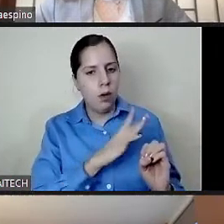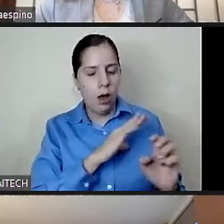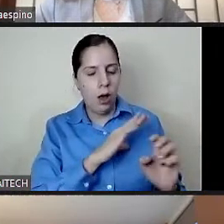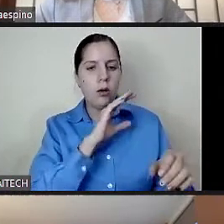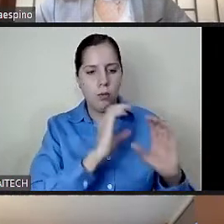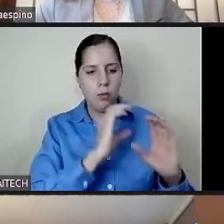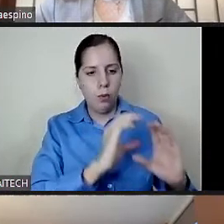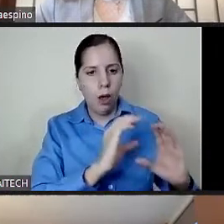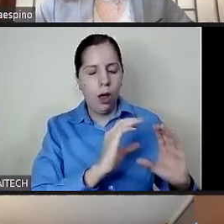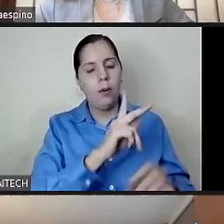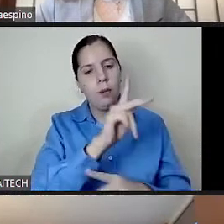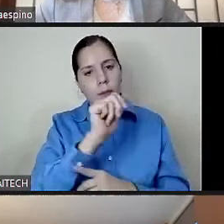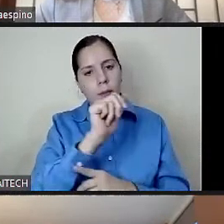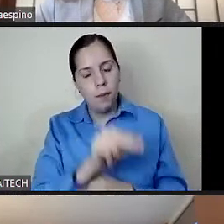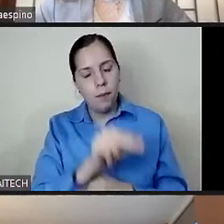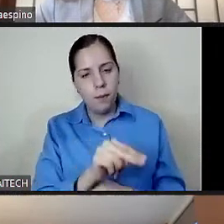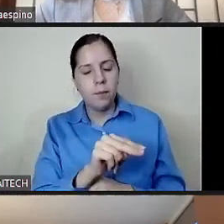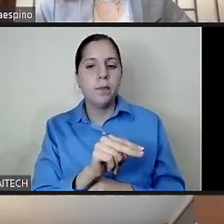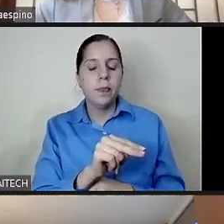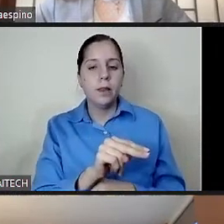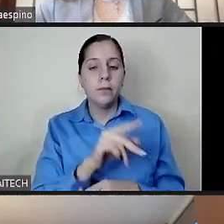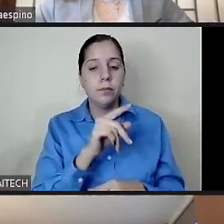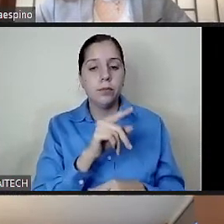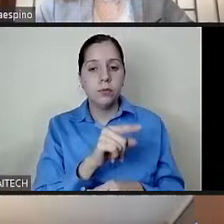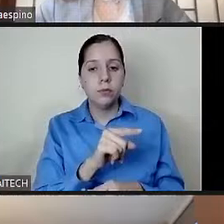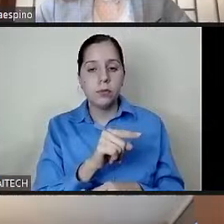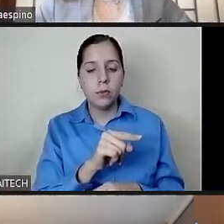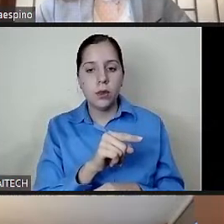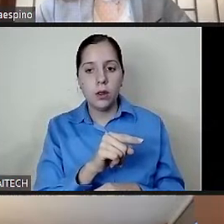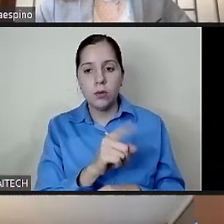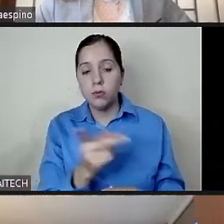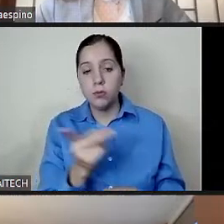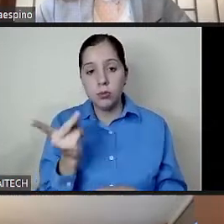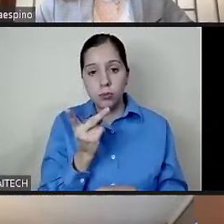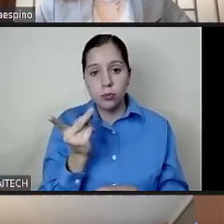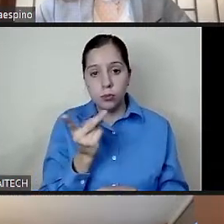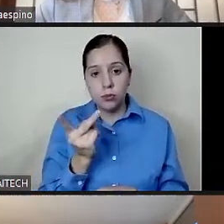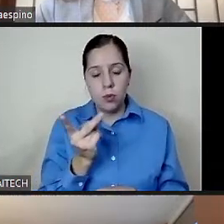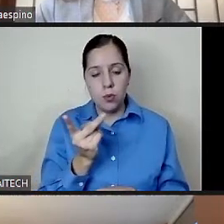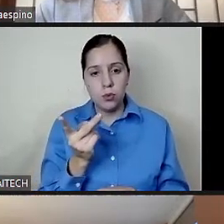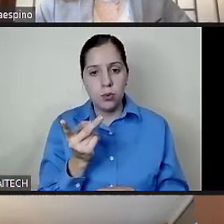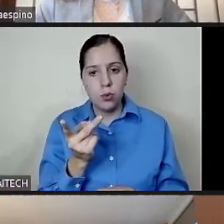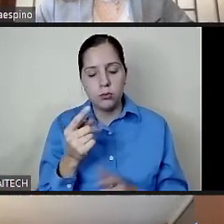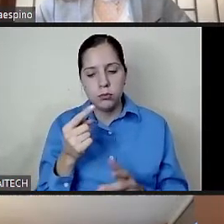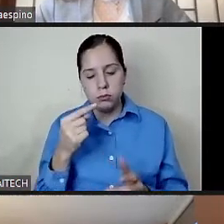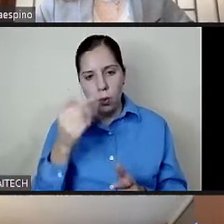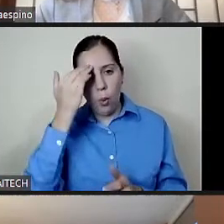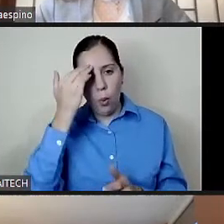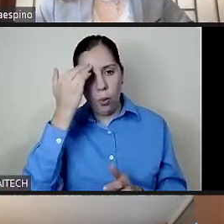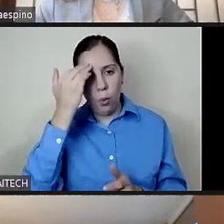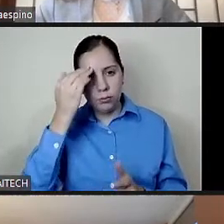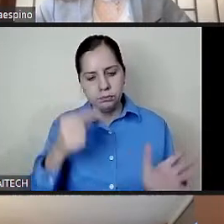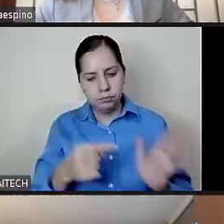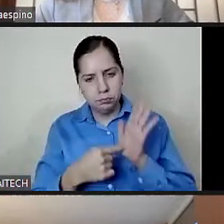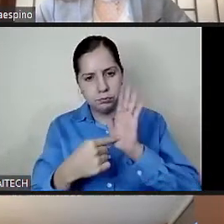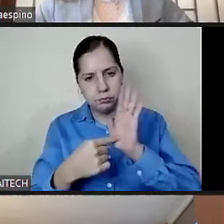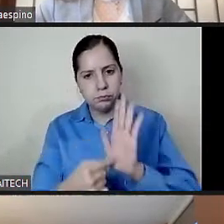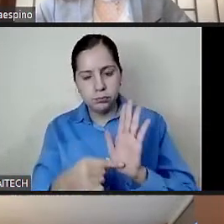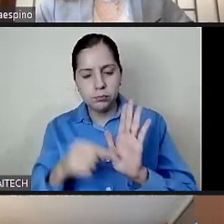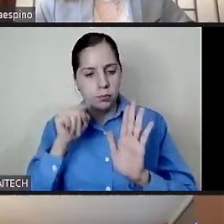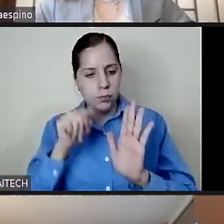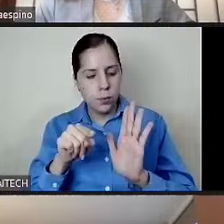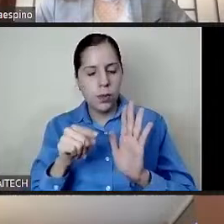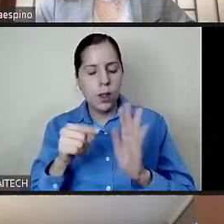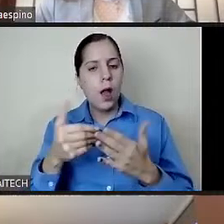Nacional. Tercero, se hace el conocimiento de las partes que en medio de impugnación que procede contra la presente determinación es el recurso de apelación previsto